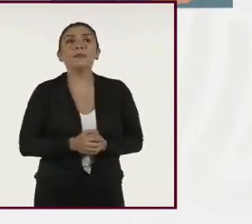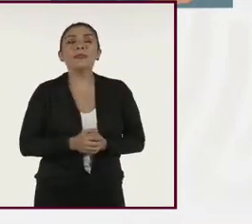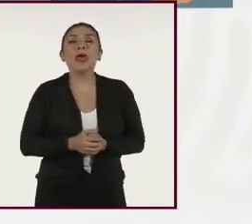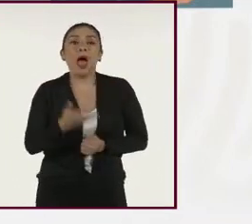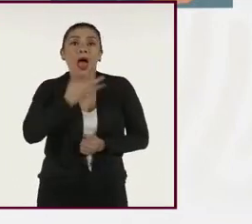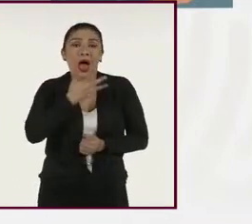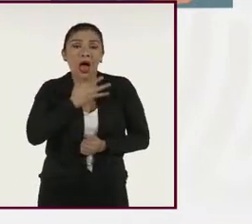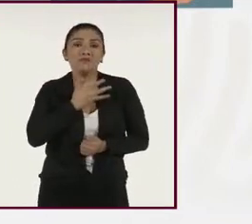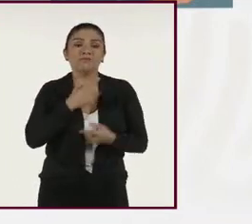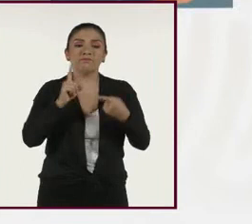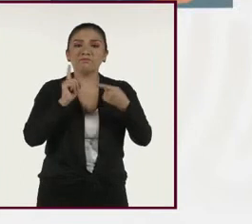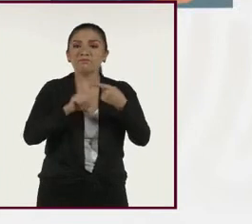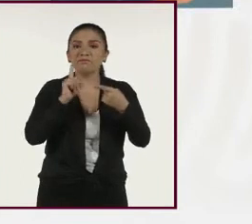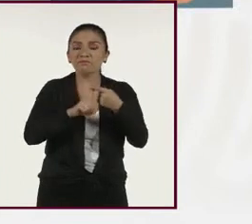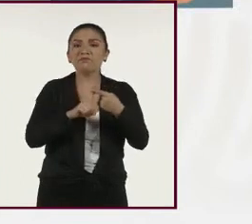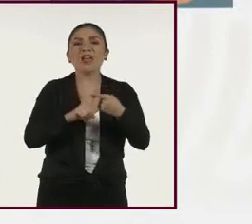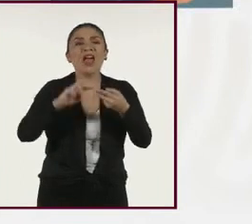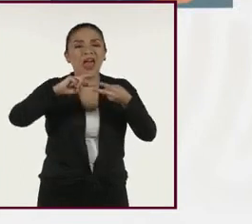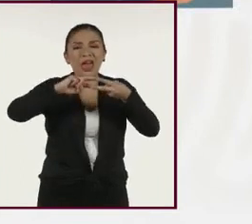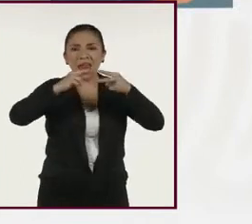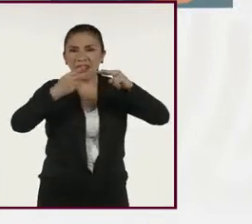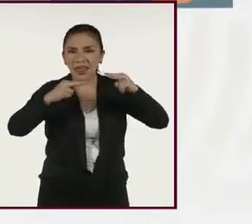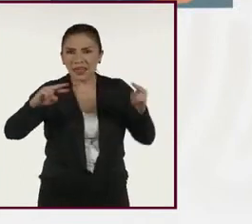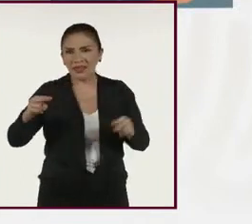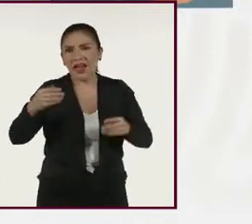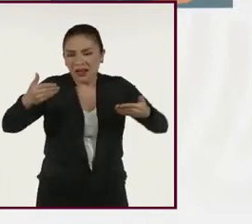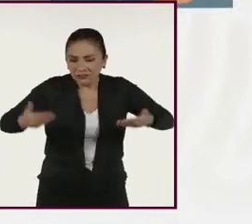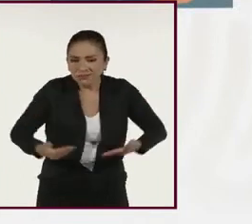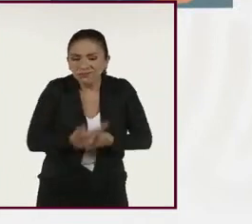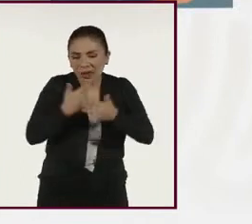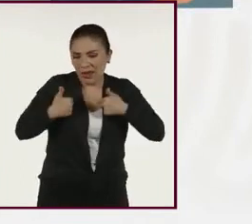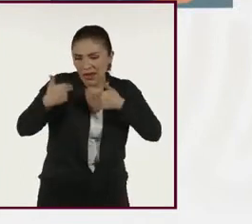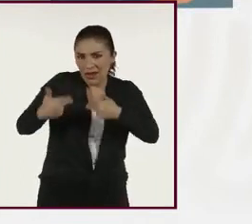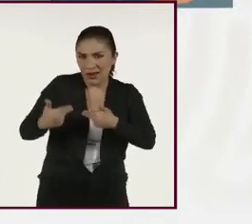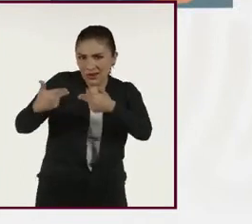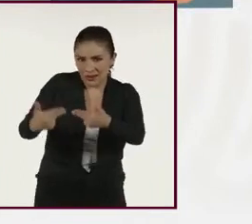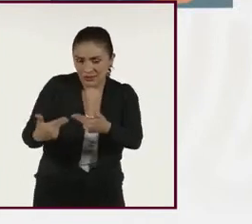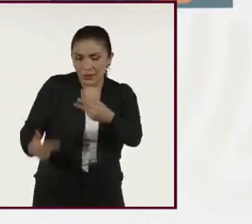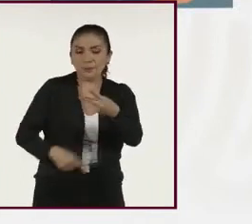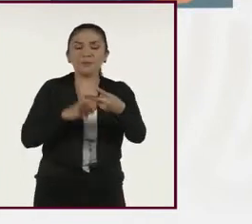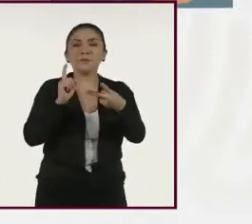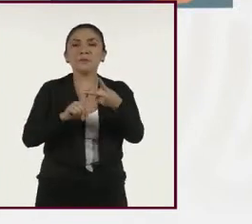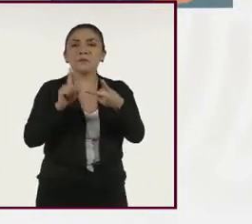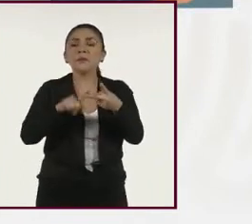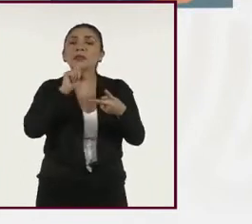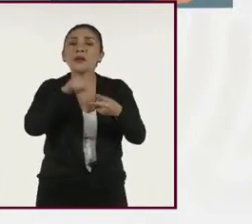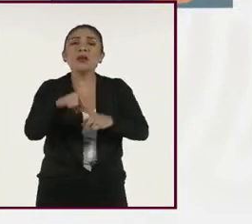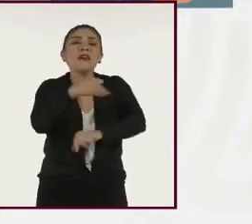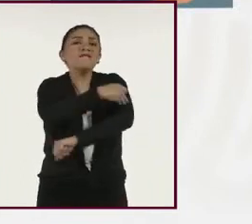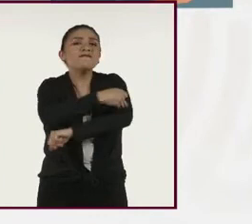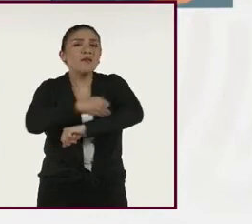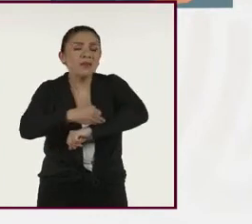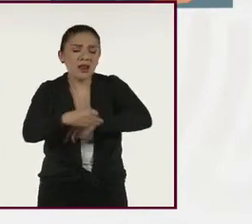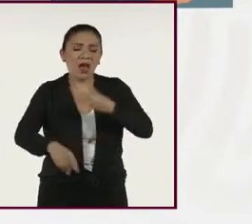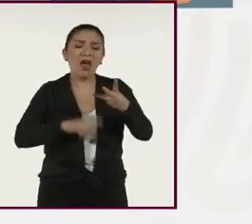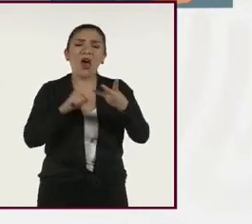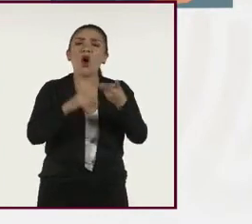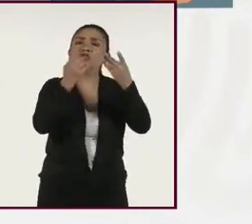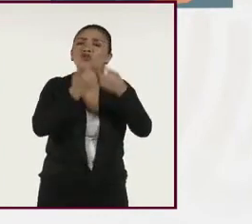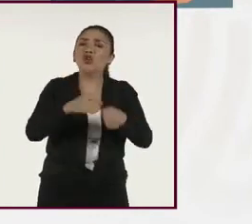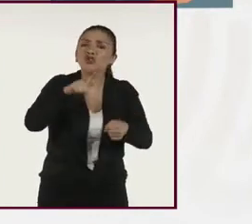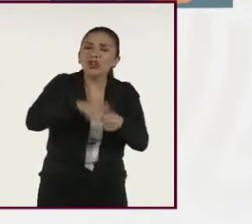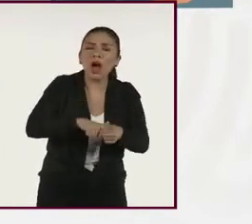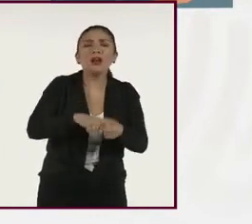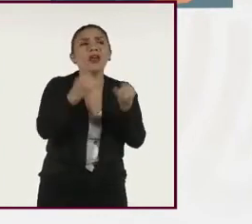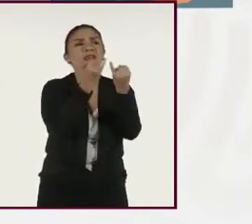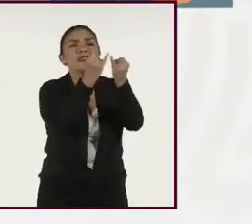se involucran tanto factores genéticos o factores heredados como factores familiares, sociales e